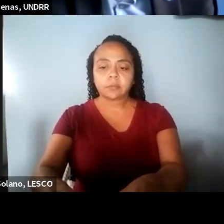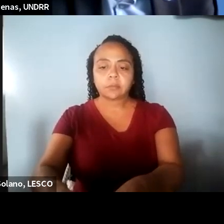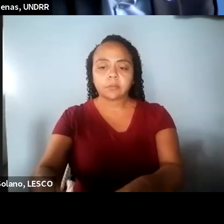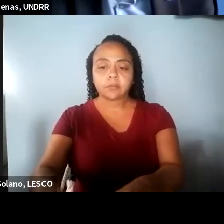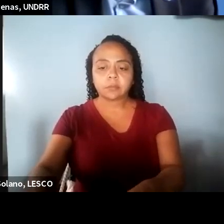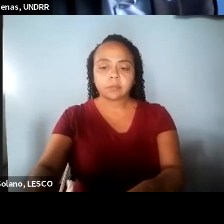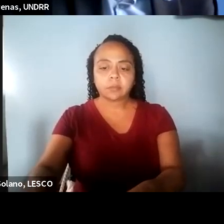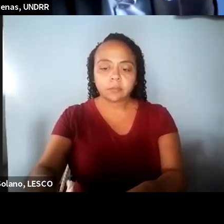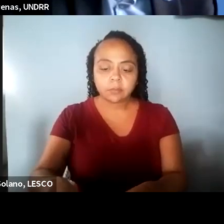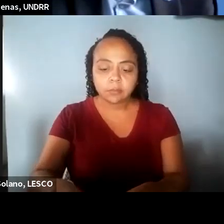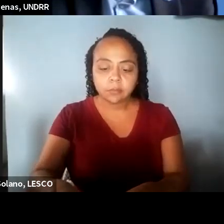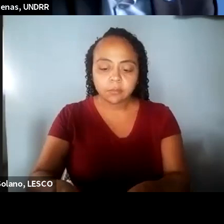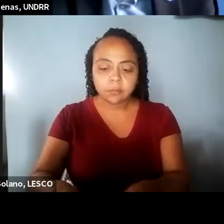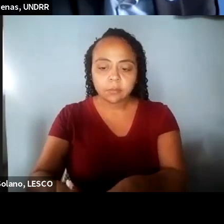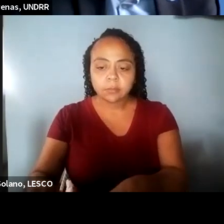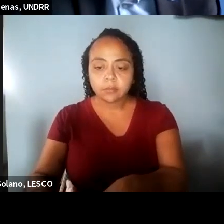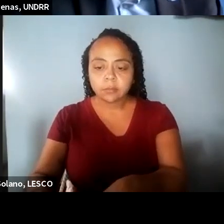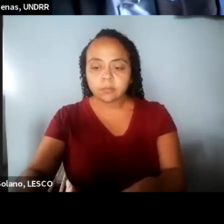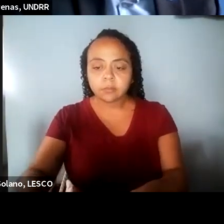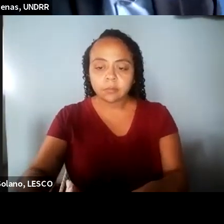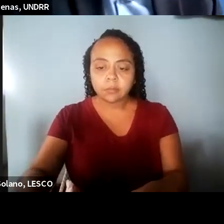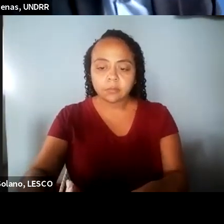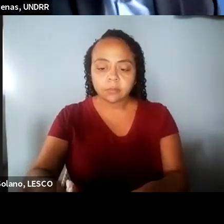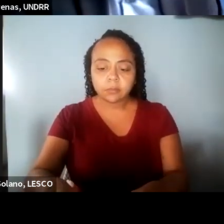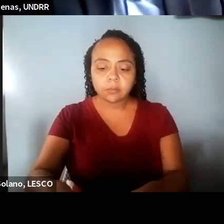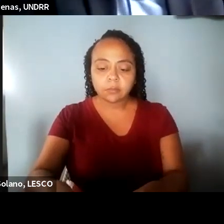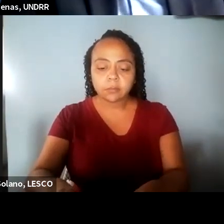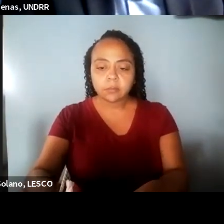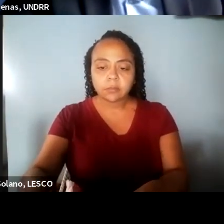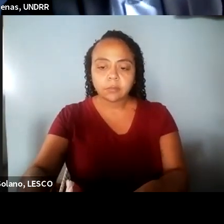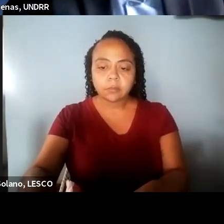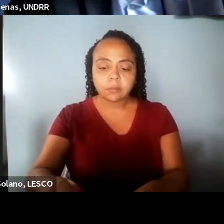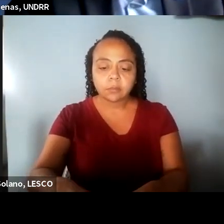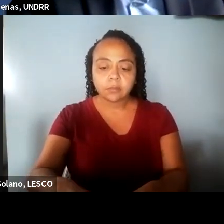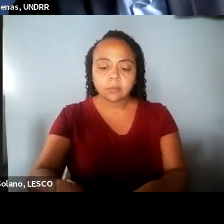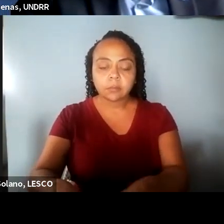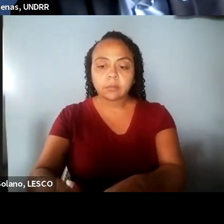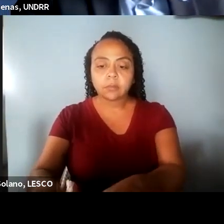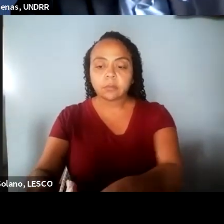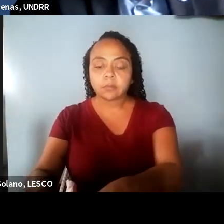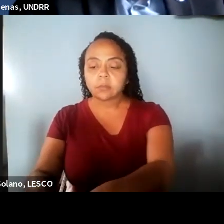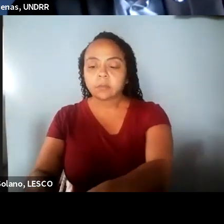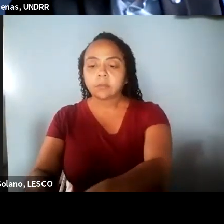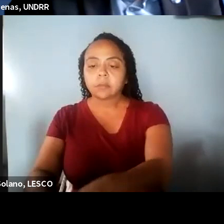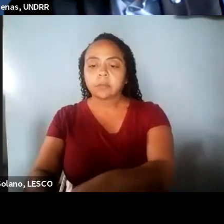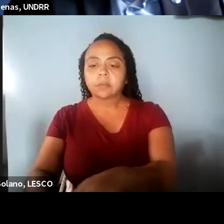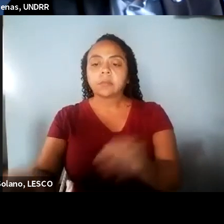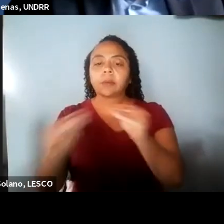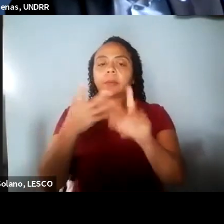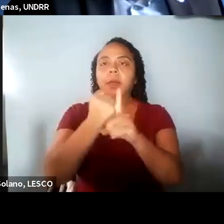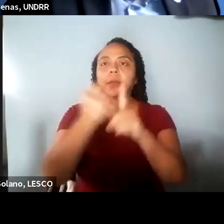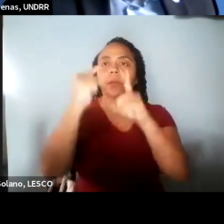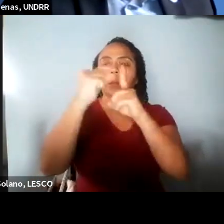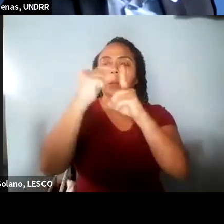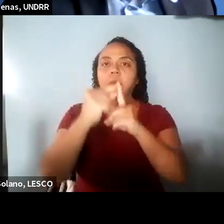gobiernos locales gobierno central y sector privado que era el sector pues que estaba haciendo más impactado en términos del efecto